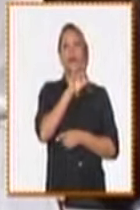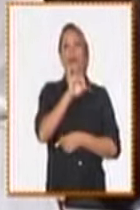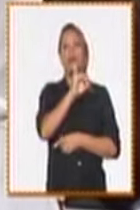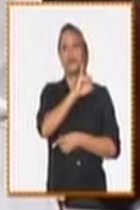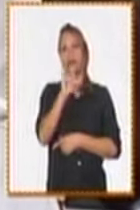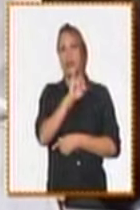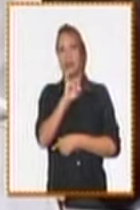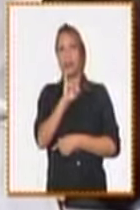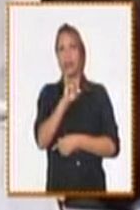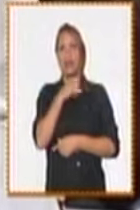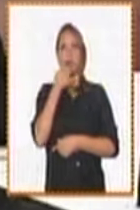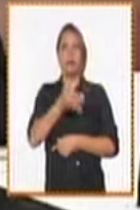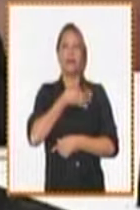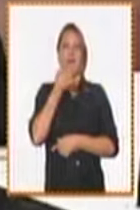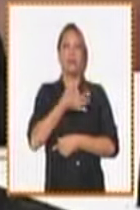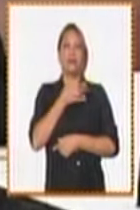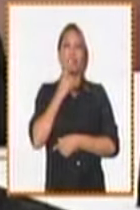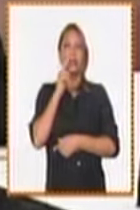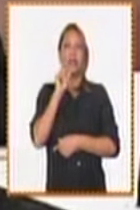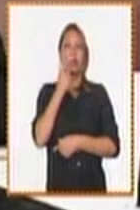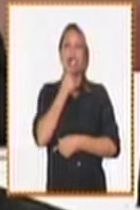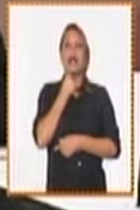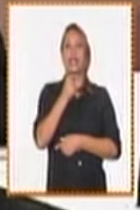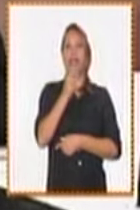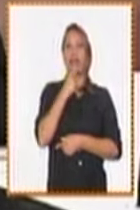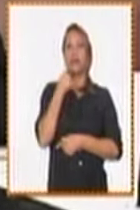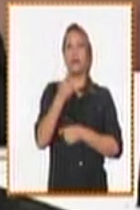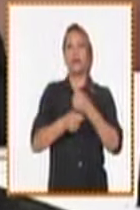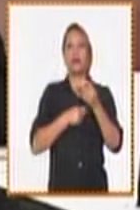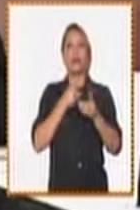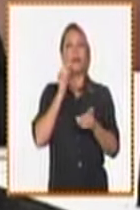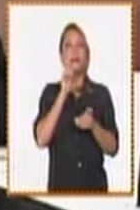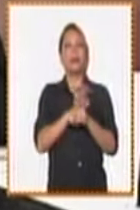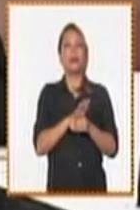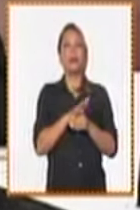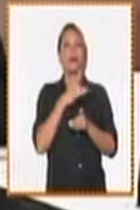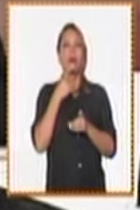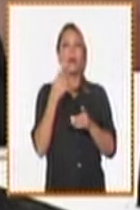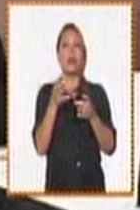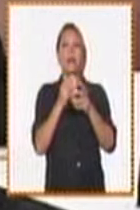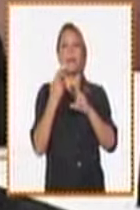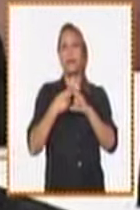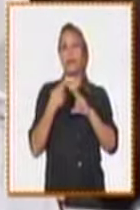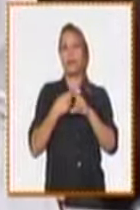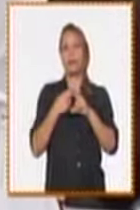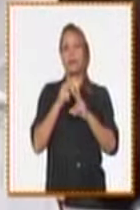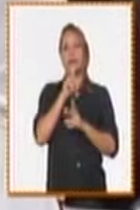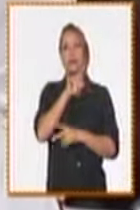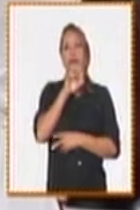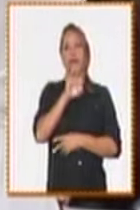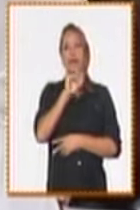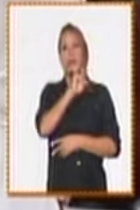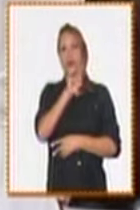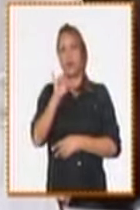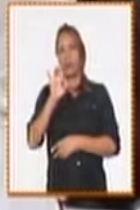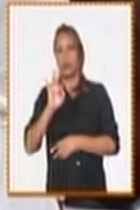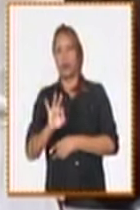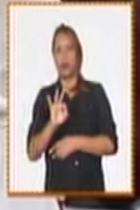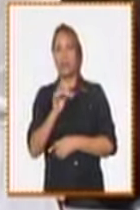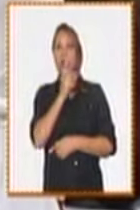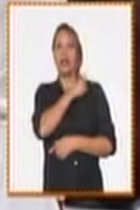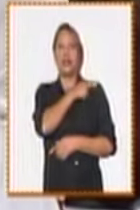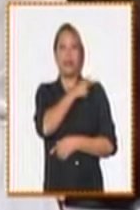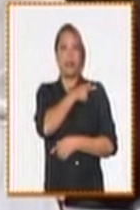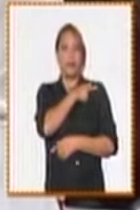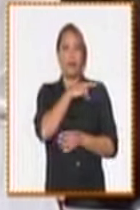plantea Calixto García en sus memorias, se me inicia en la conspiración en Bayamo, lo dice en el año 1898, y el jefe de las tropas de Bayamo, que es